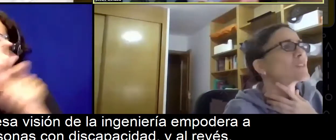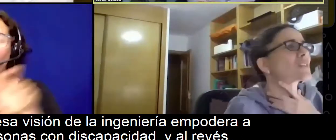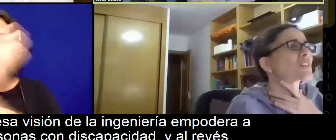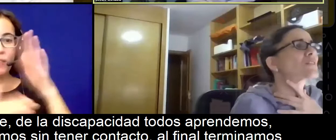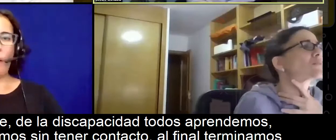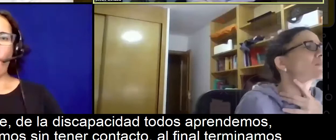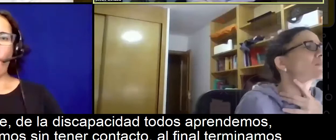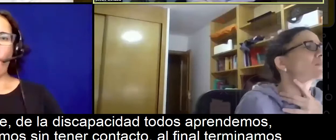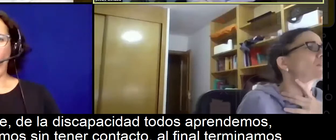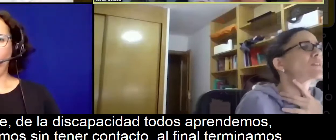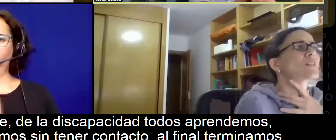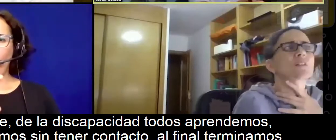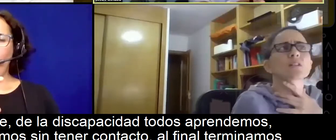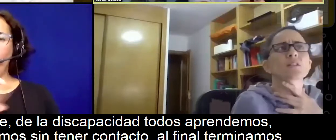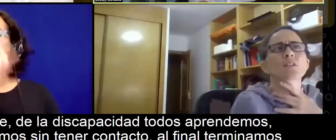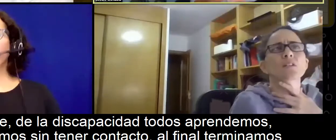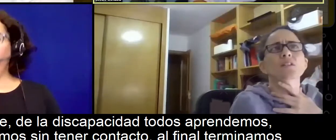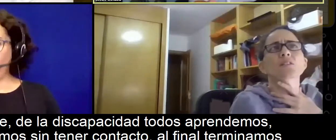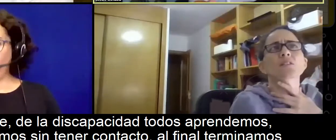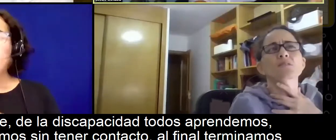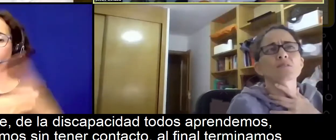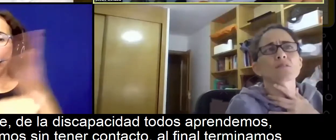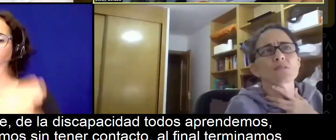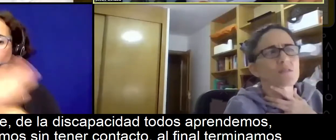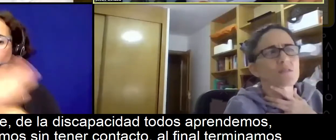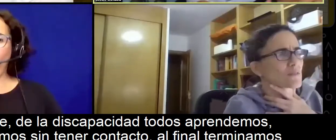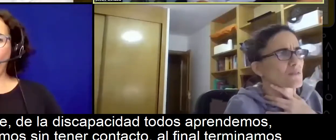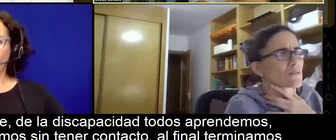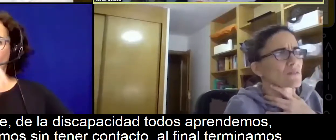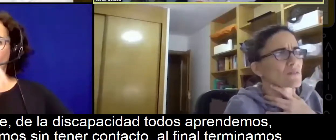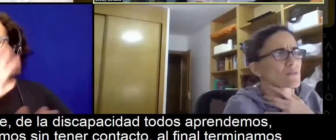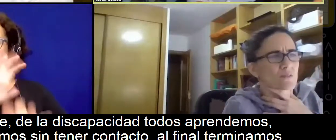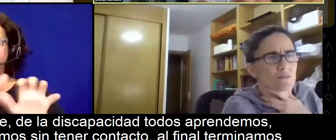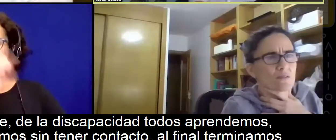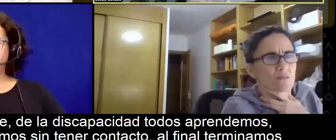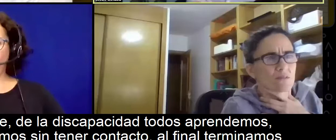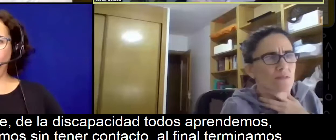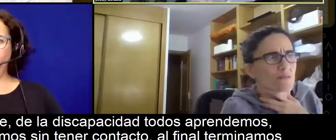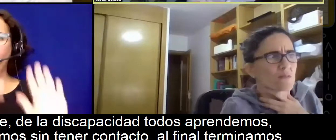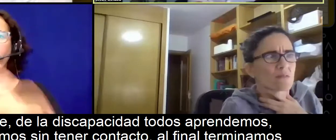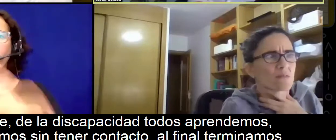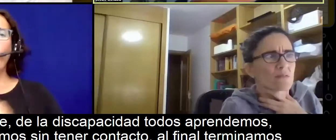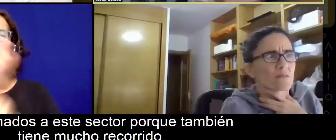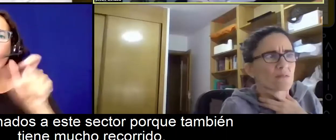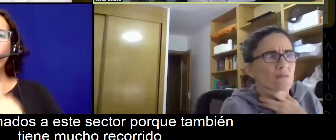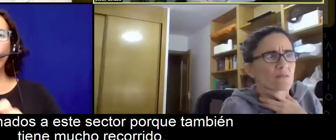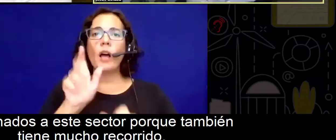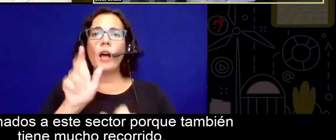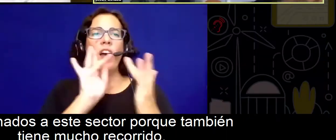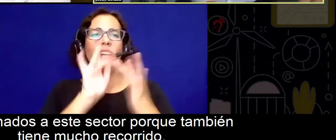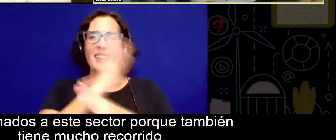al revés, evidentemente de la discapacidad todos aprendemos y los que veníamos sin tener prácticamente contacto al final terminamos